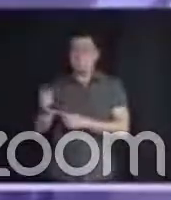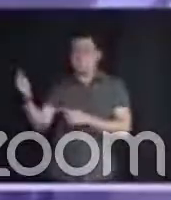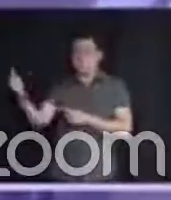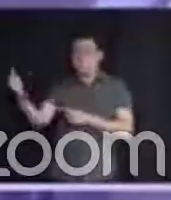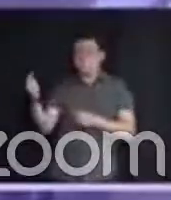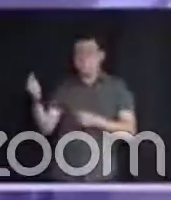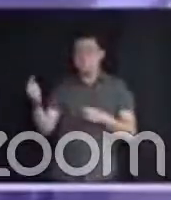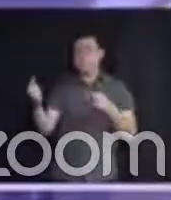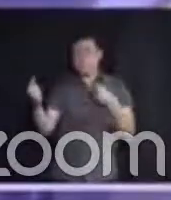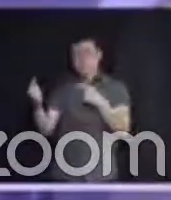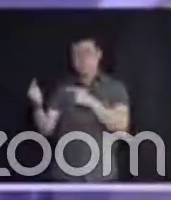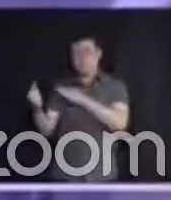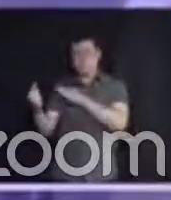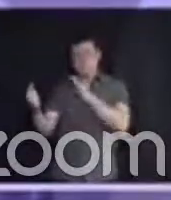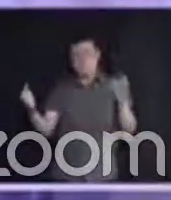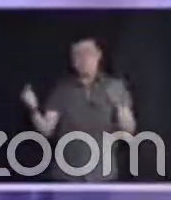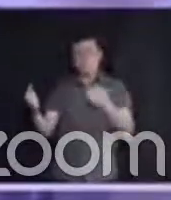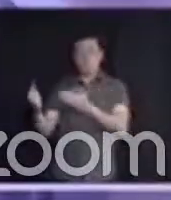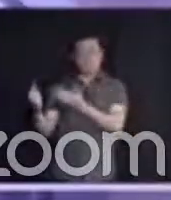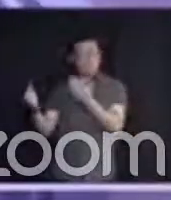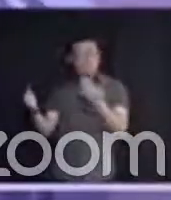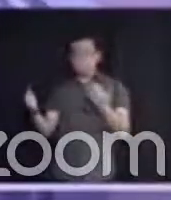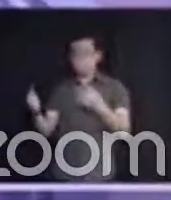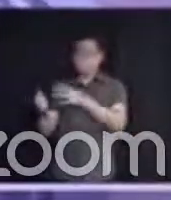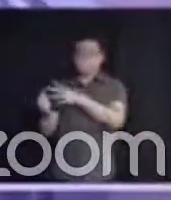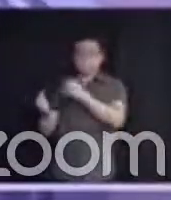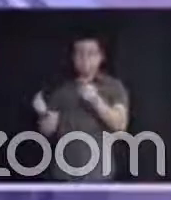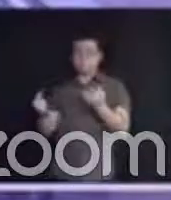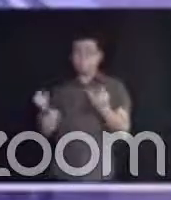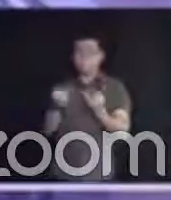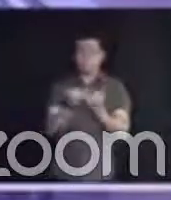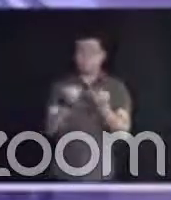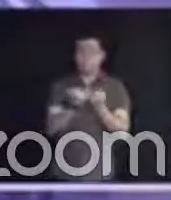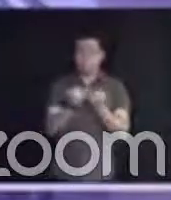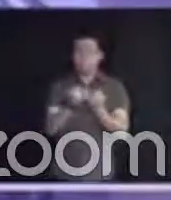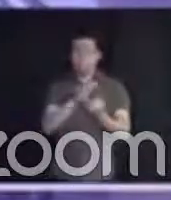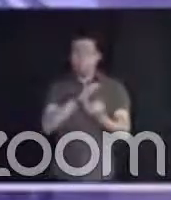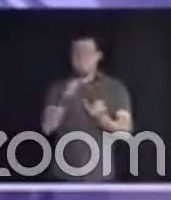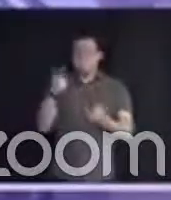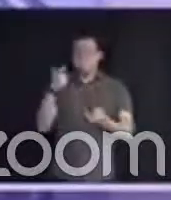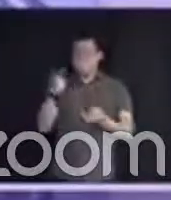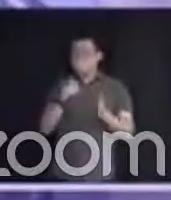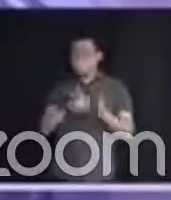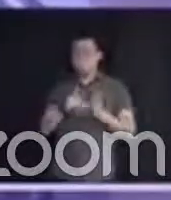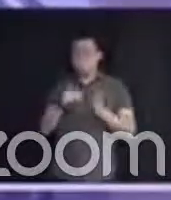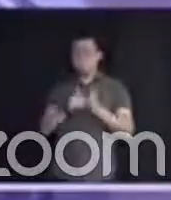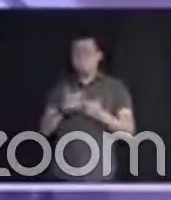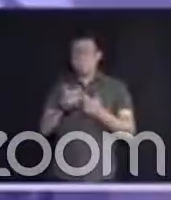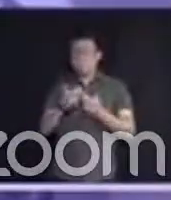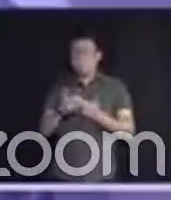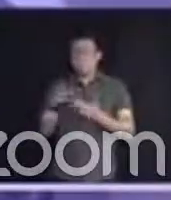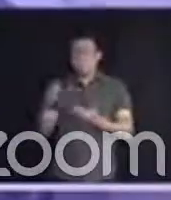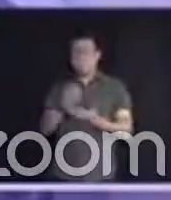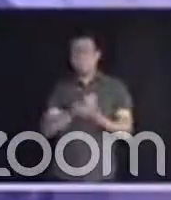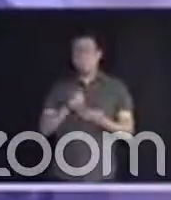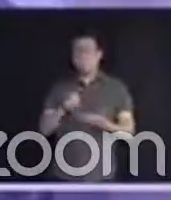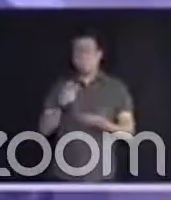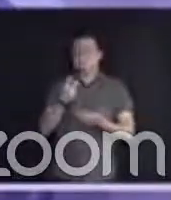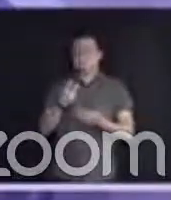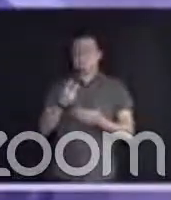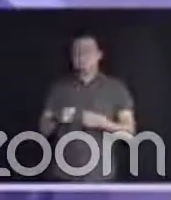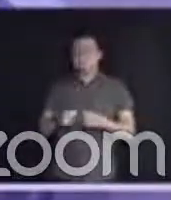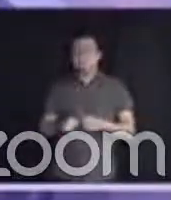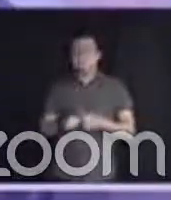nombre, si esta persona puede, ustedes también. Que se puede hacer millonarios y repito, todo lo que